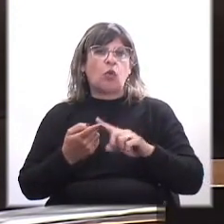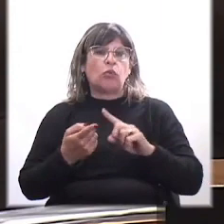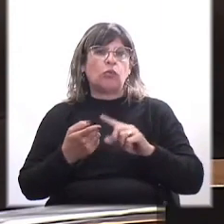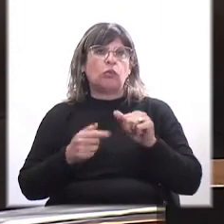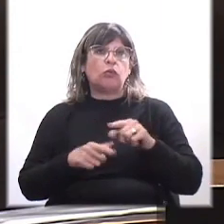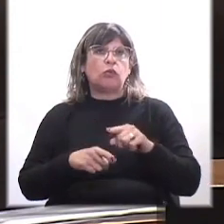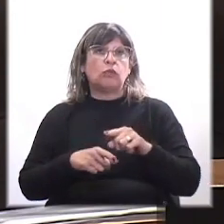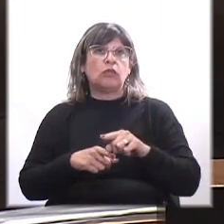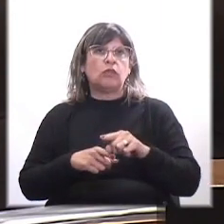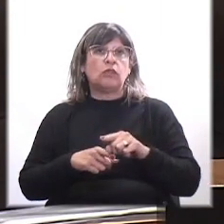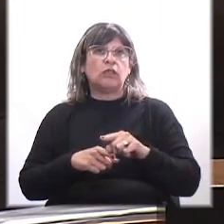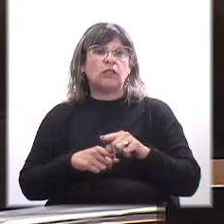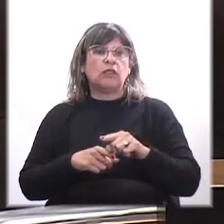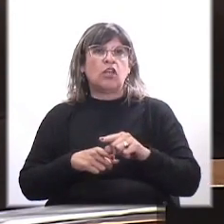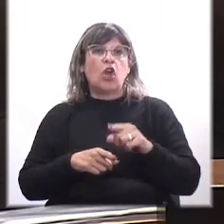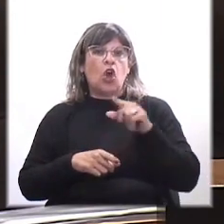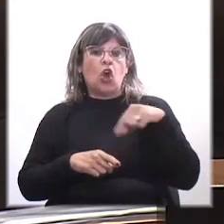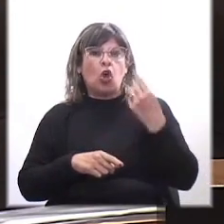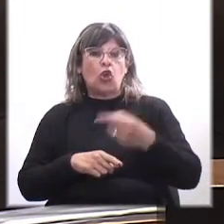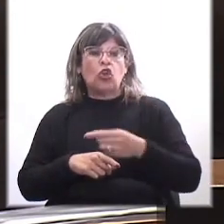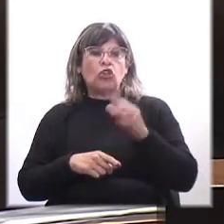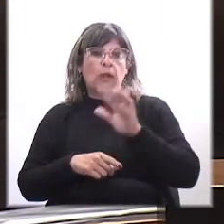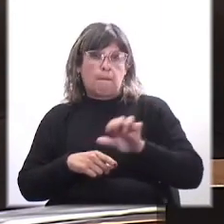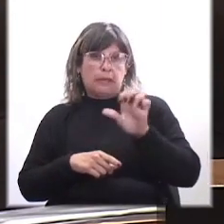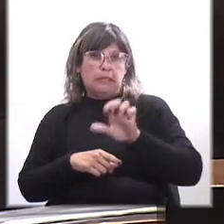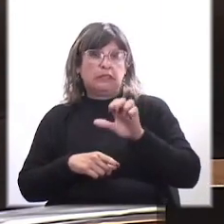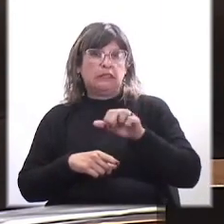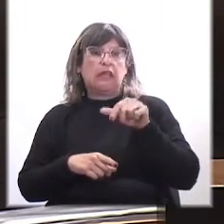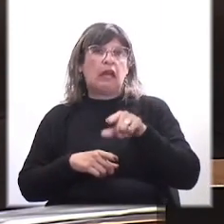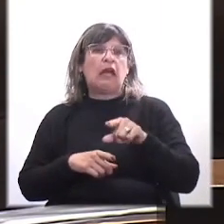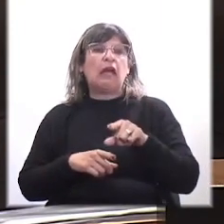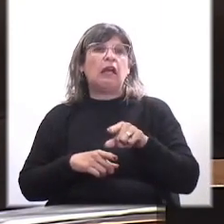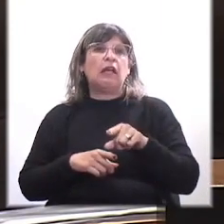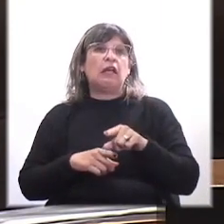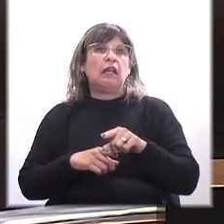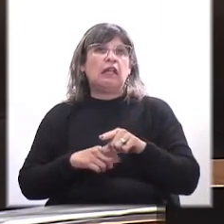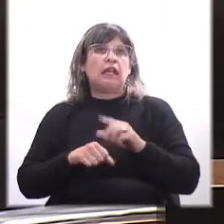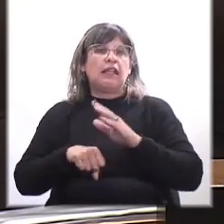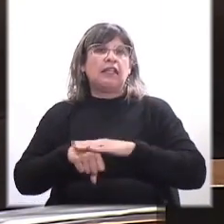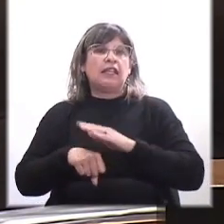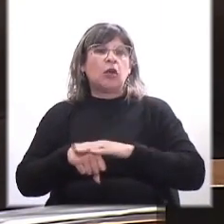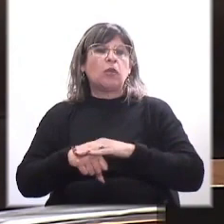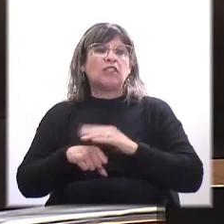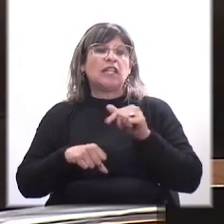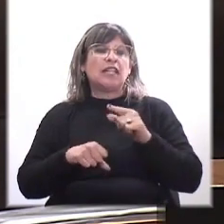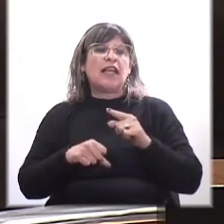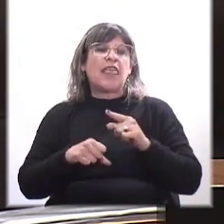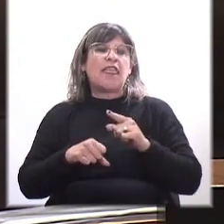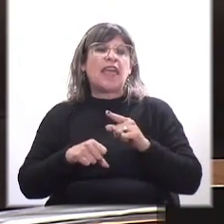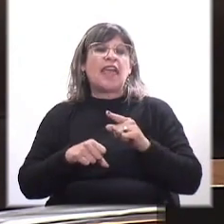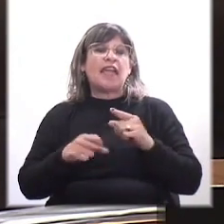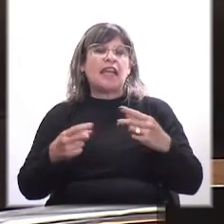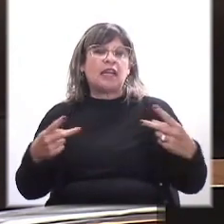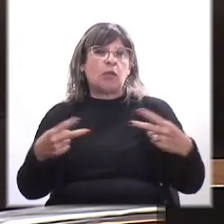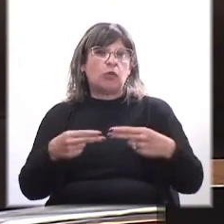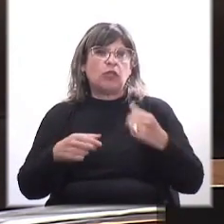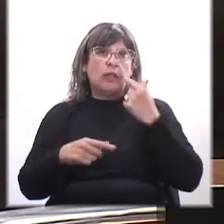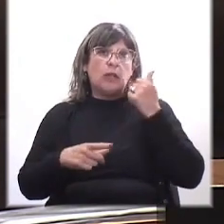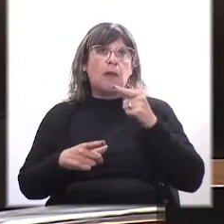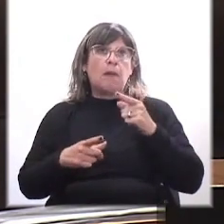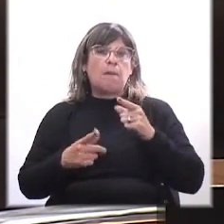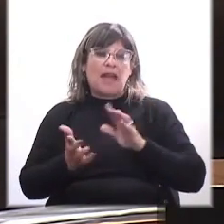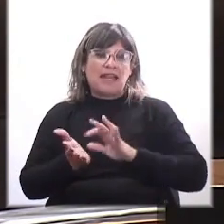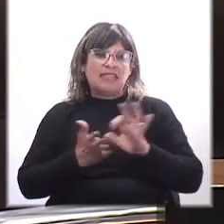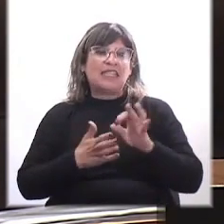con Galway Energy Advisors, compañía de responsabilidad limitada, para la prestación de servicios